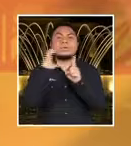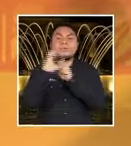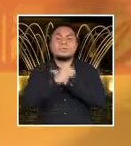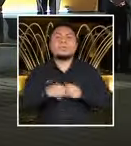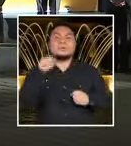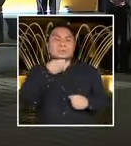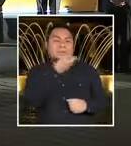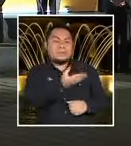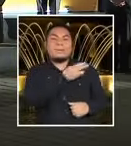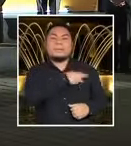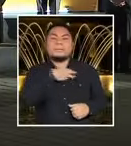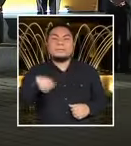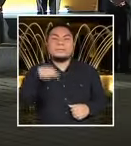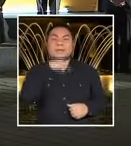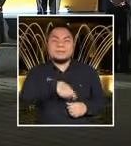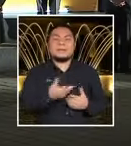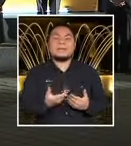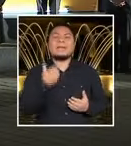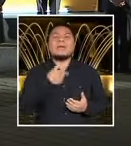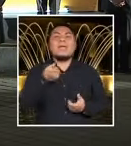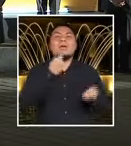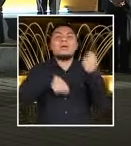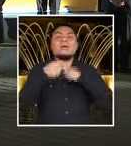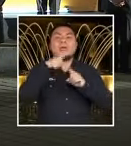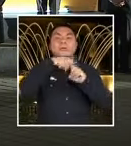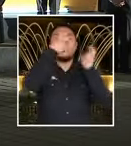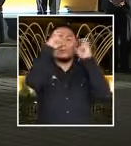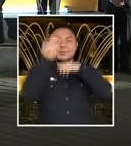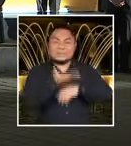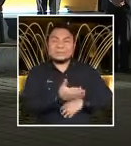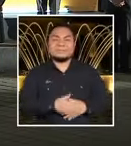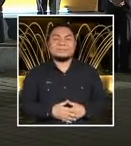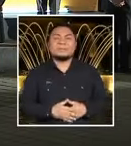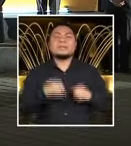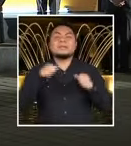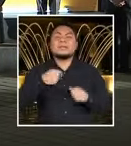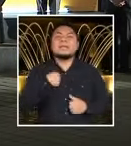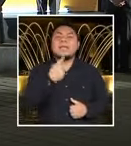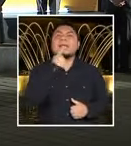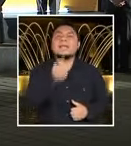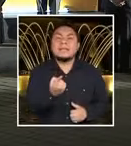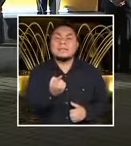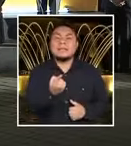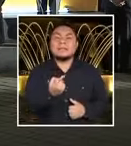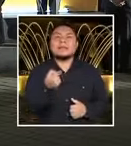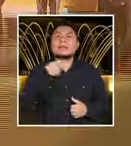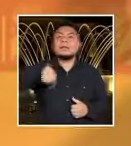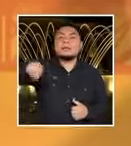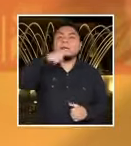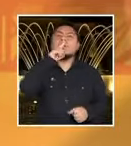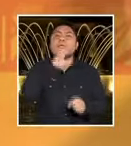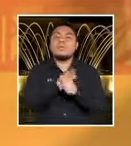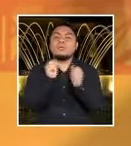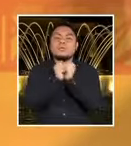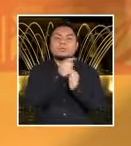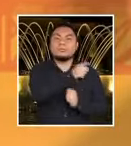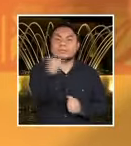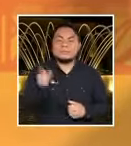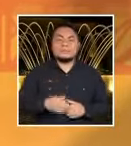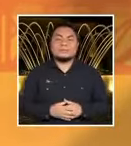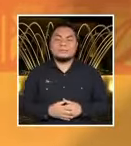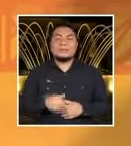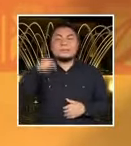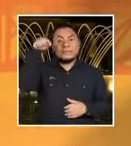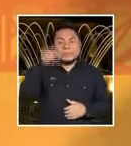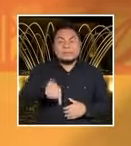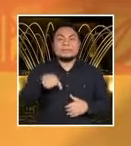y de la ministra de Comercio Exterior y Turismo, es decir, que tenemos un compromiso con ustedes, con